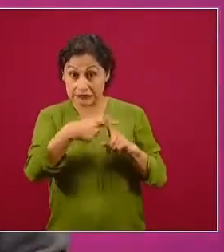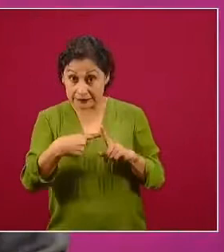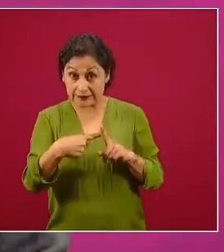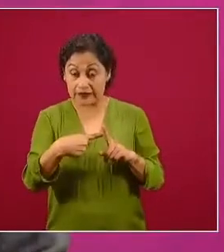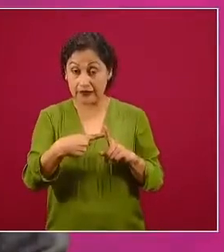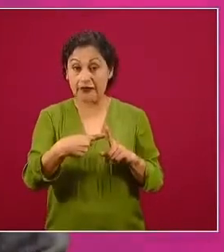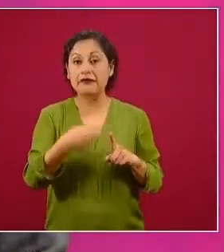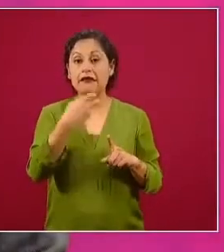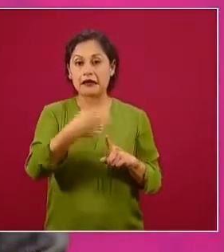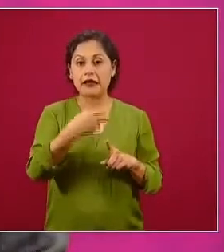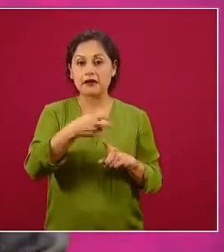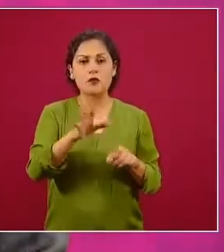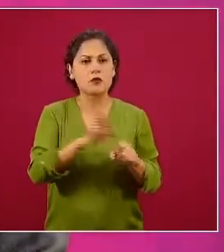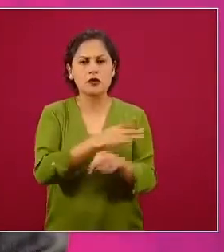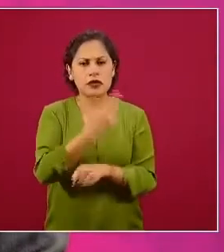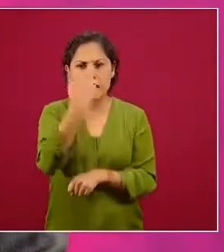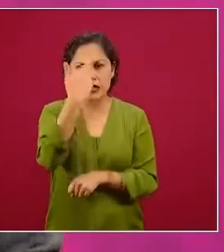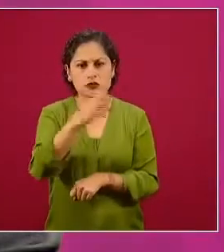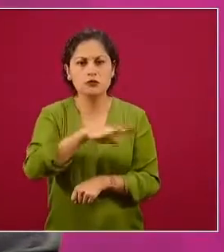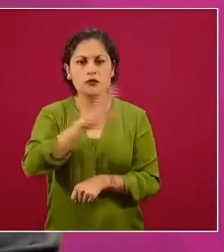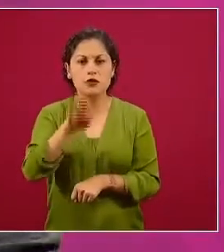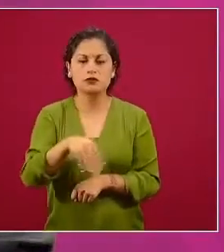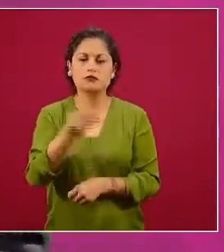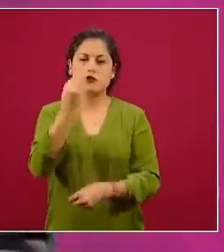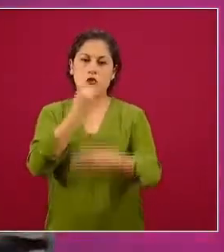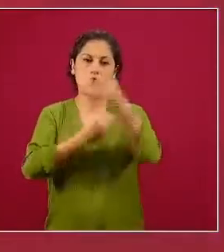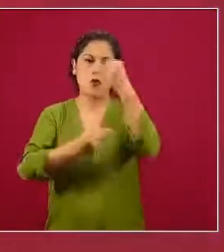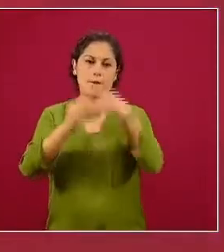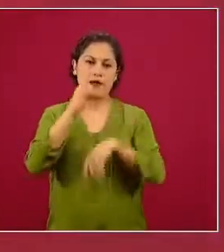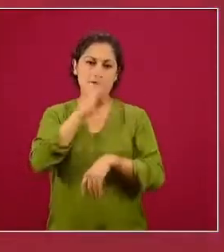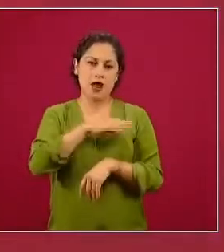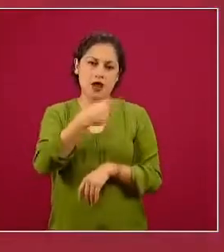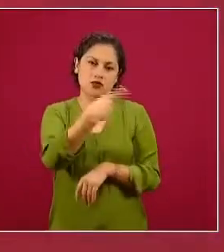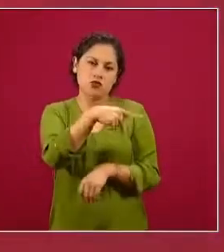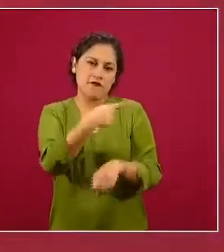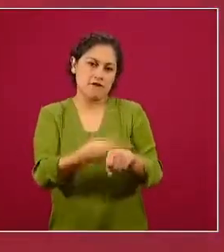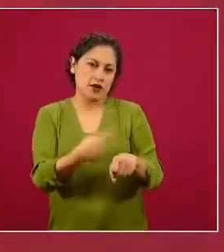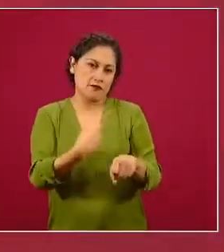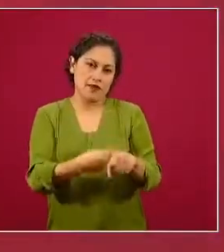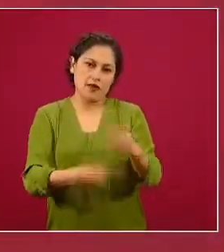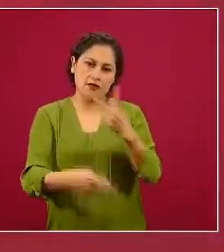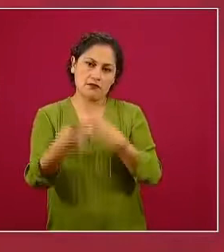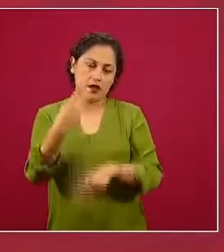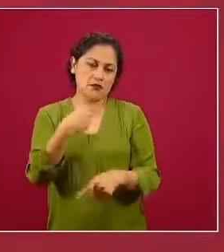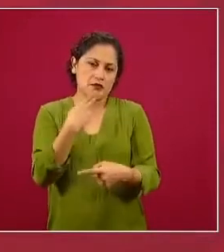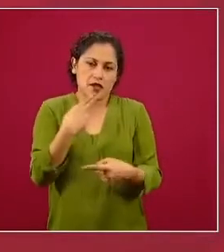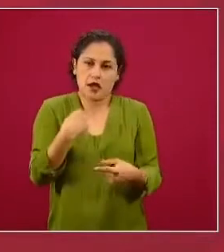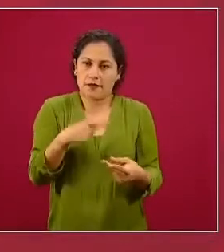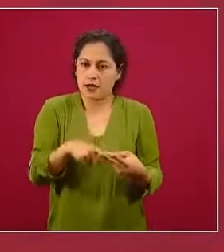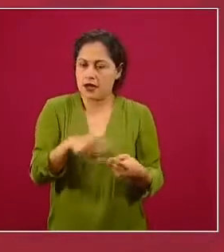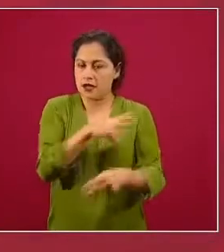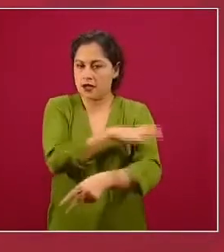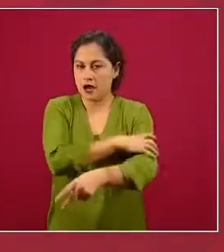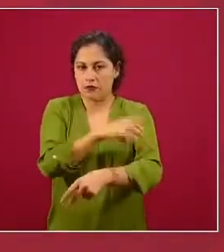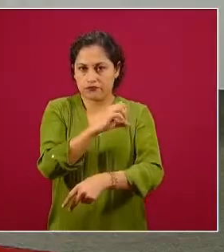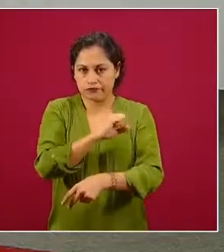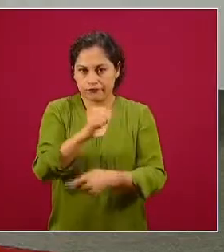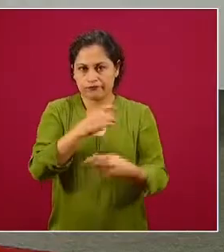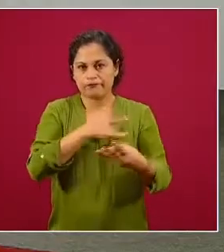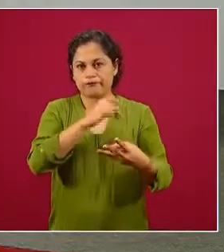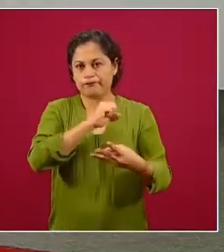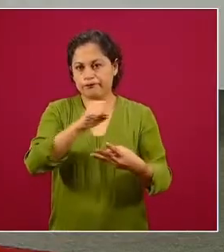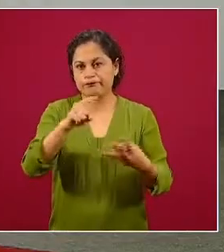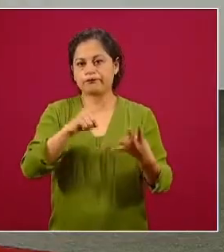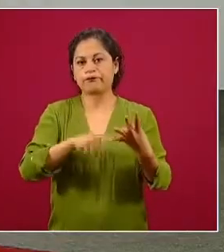mala alimentación, en su forma de diabetes o de enfermedad cardiovascular o neurovascular o enfermedad